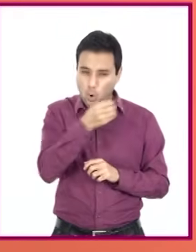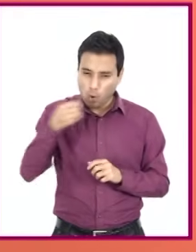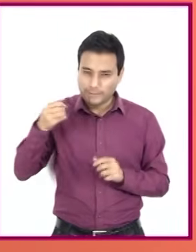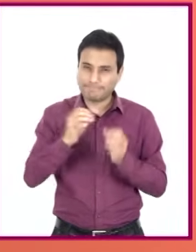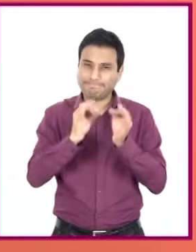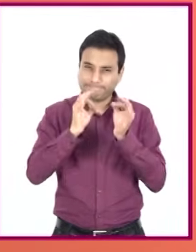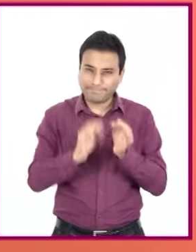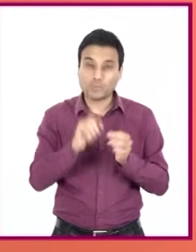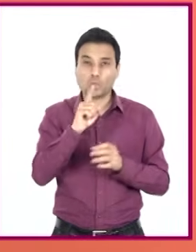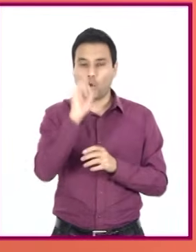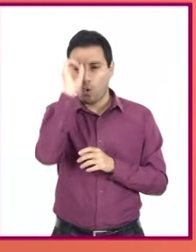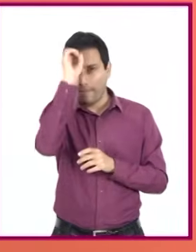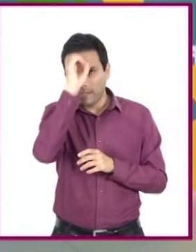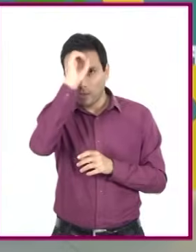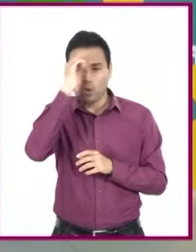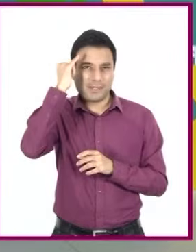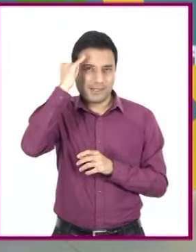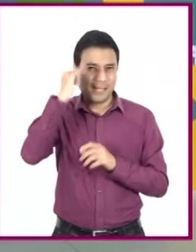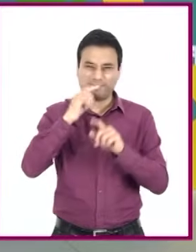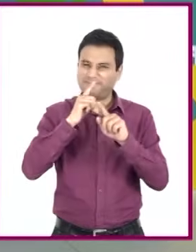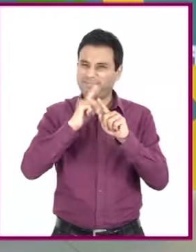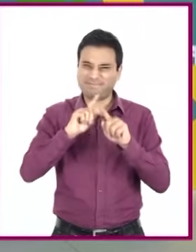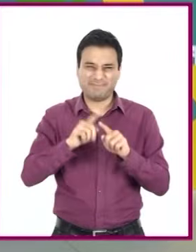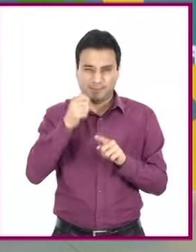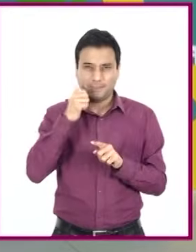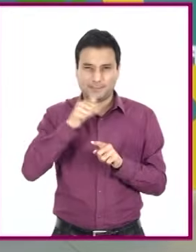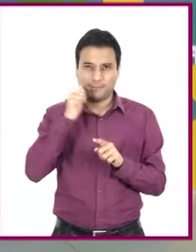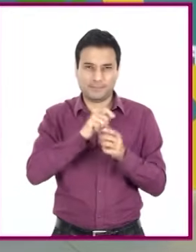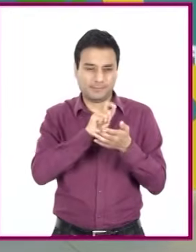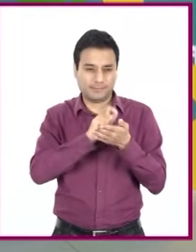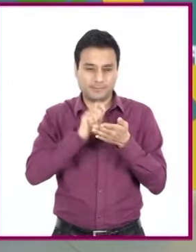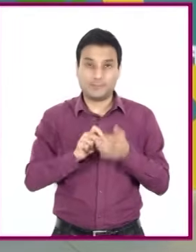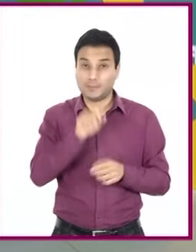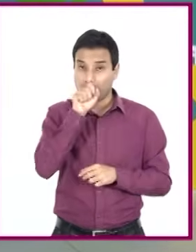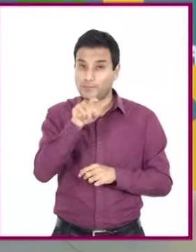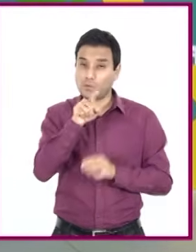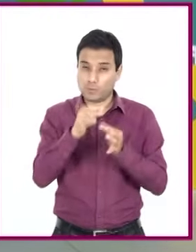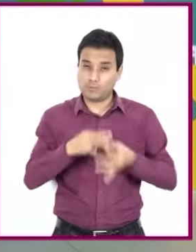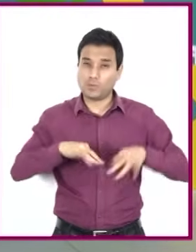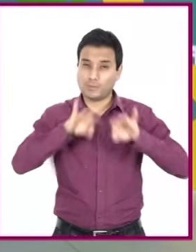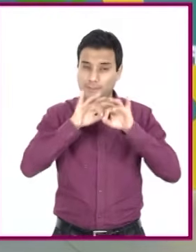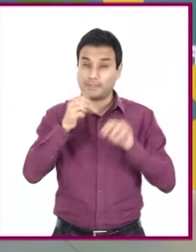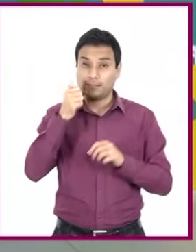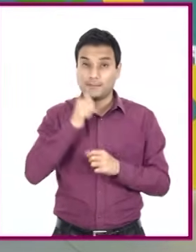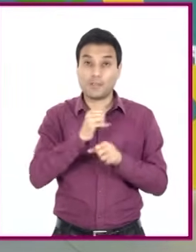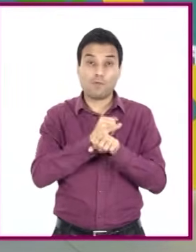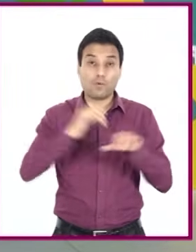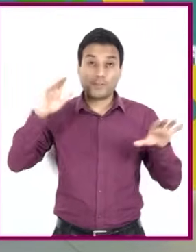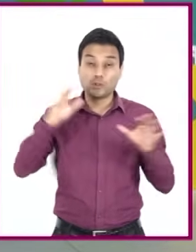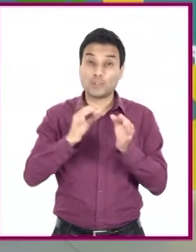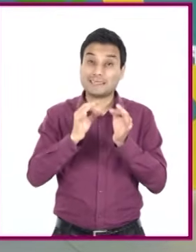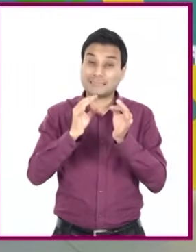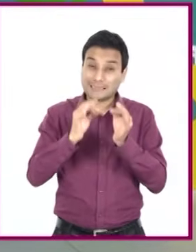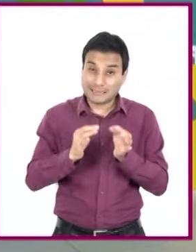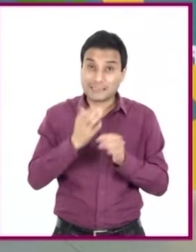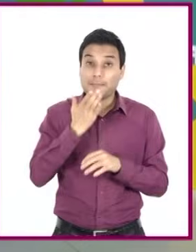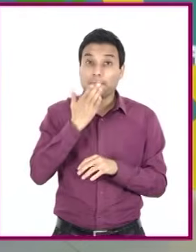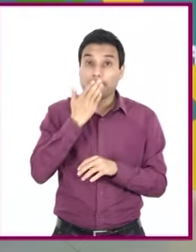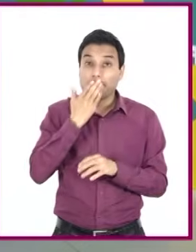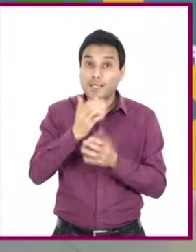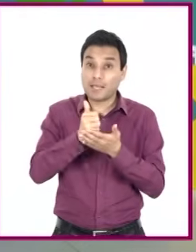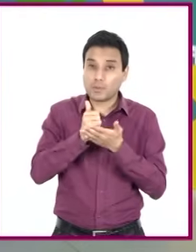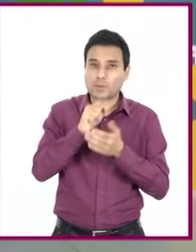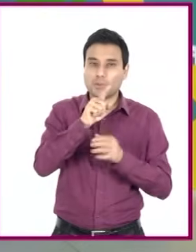que surjan en el proceso. También es importante que aprendan a elegir solo la información que aporta al problema